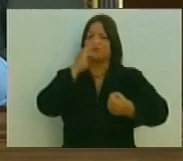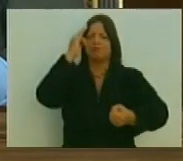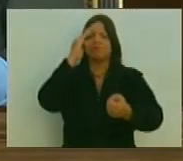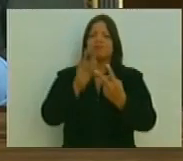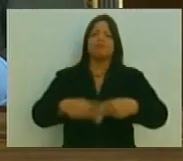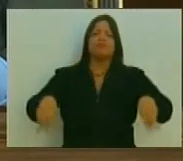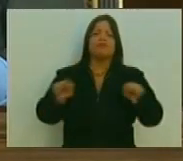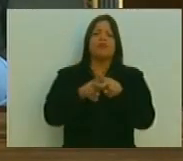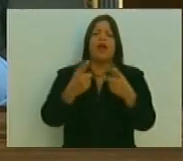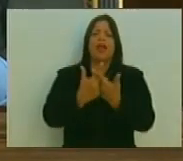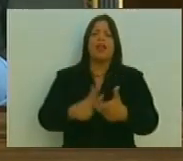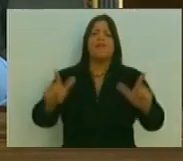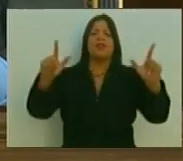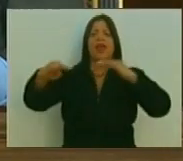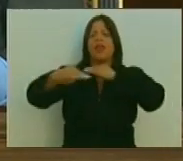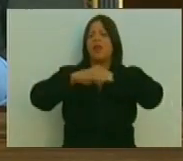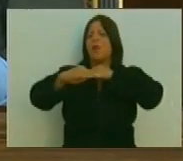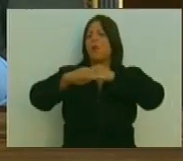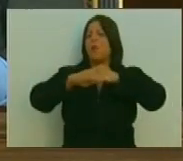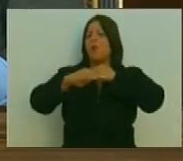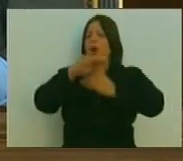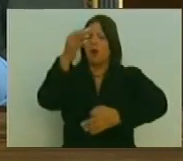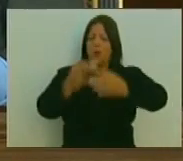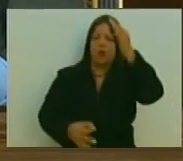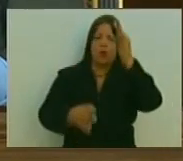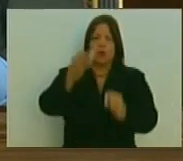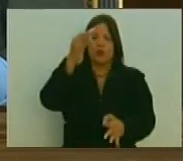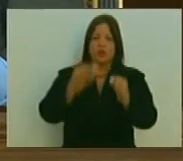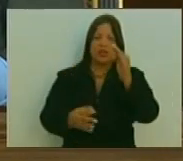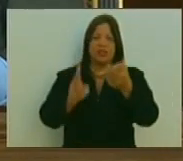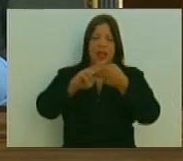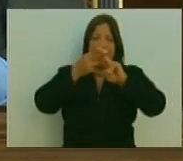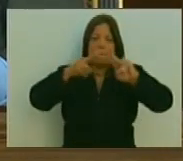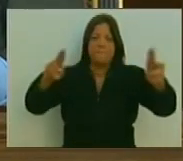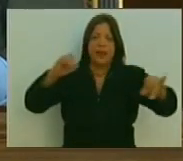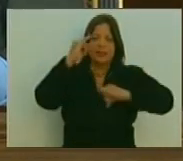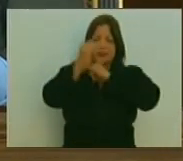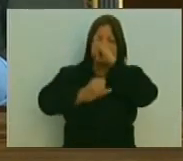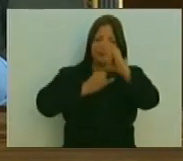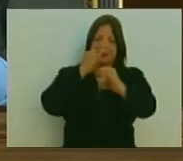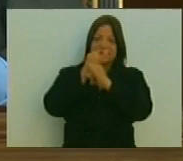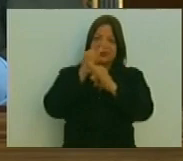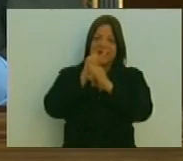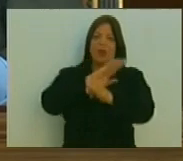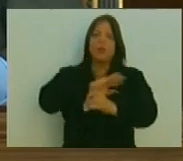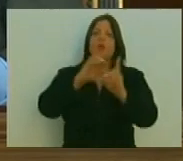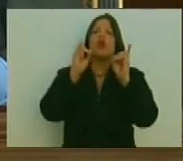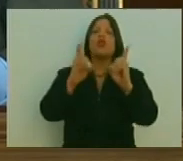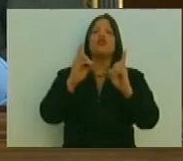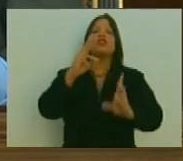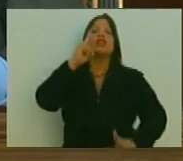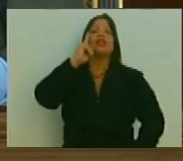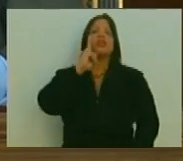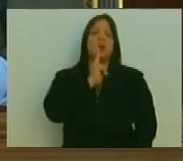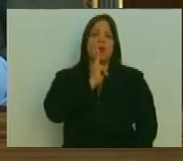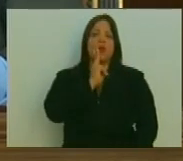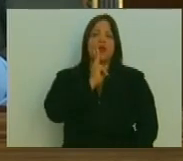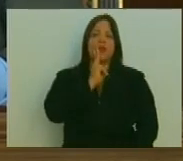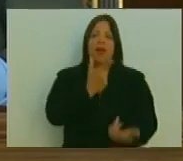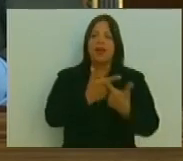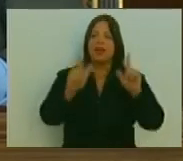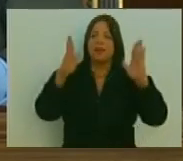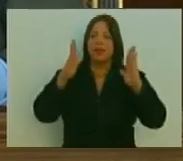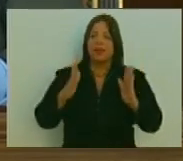de libertad, igualdad, justicia, paz internacional en la doctrina de Simón Bolívar, el